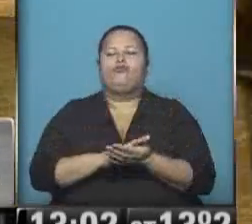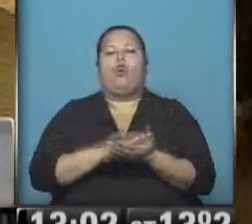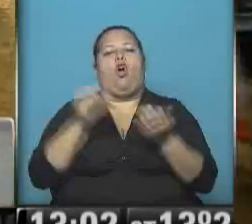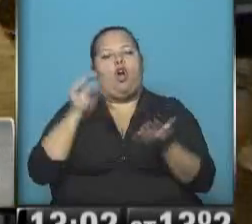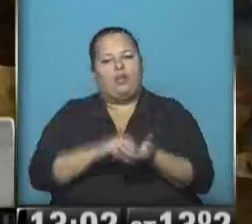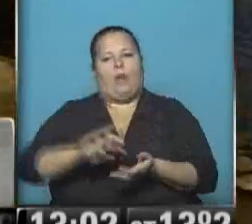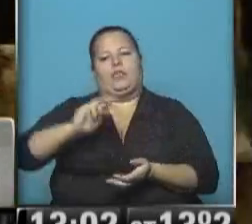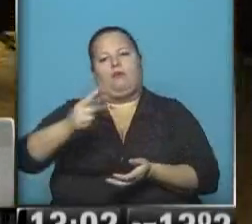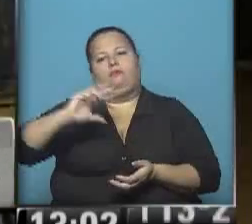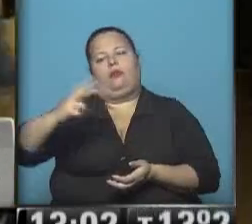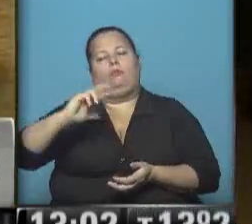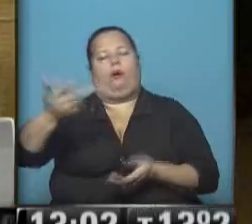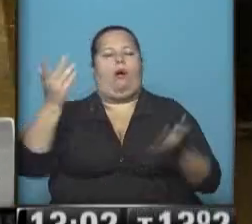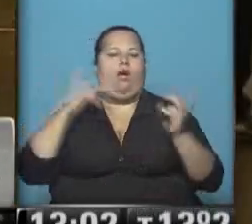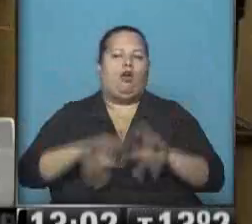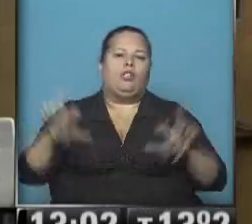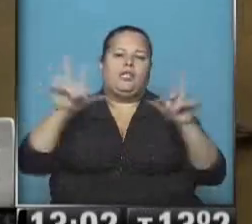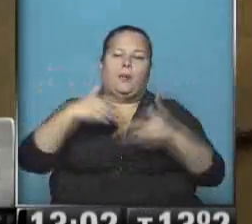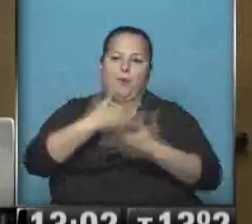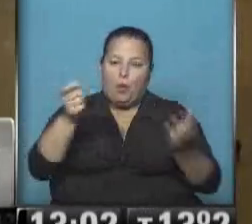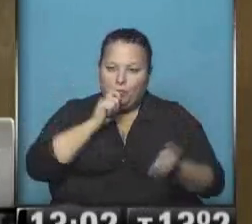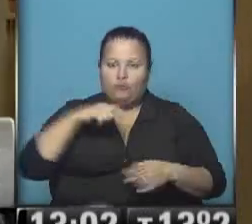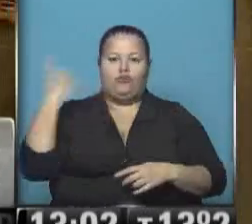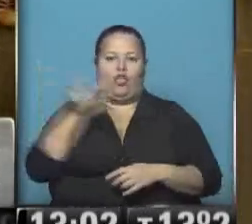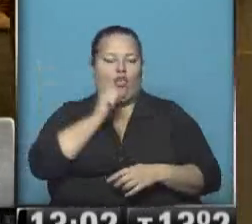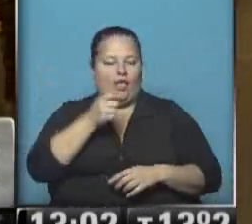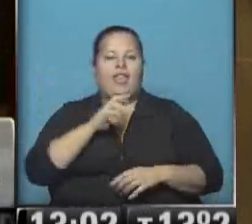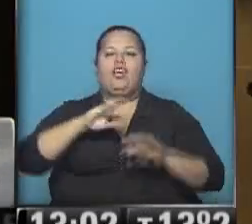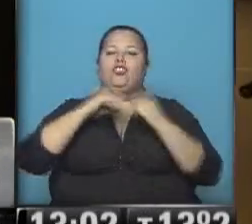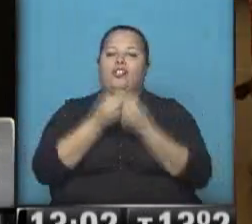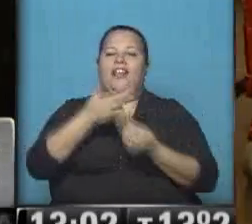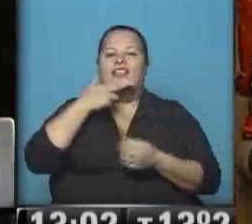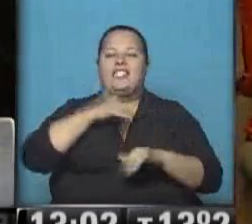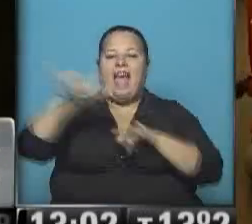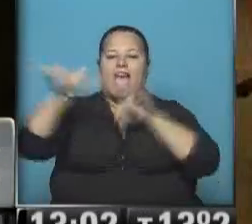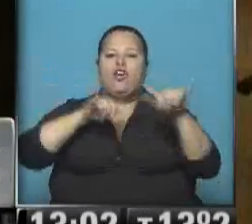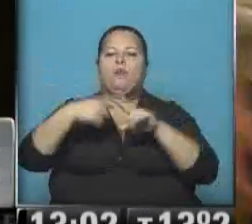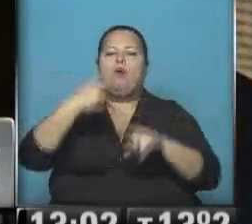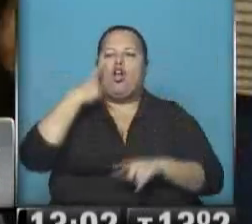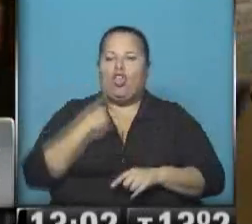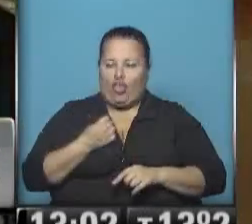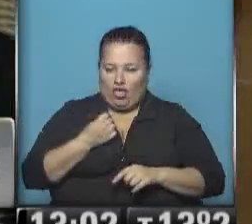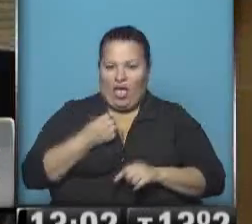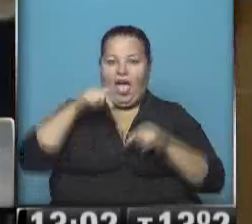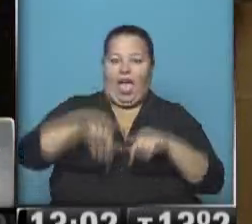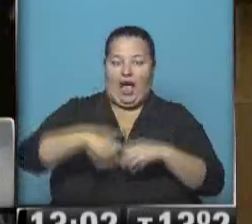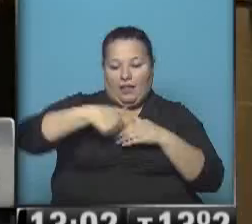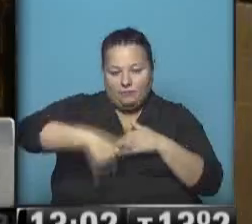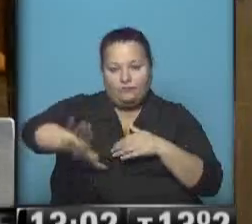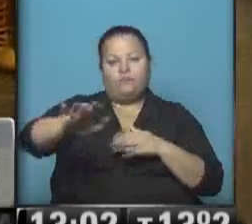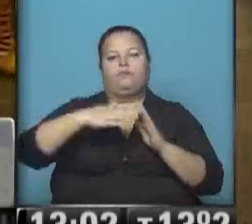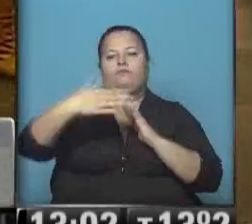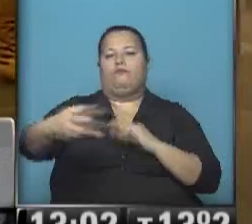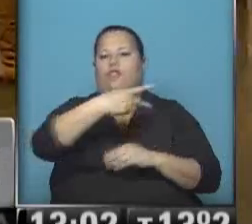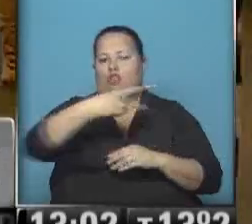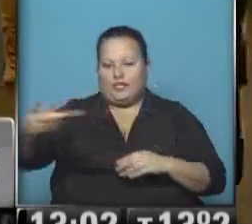por segunda o tercer vez ya con la televisión pública y todos los medios son 17 vuelos por día e de acá en adelante durante unos